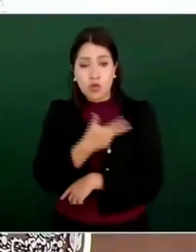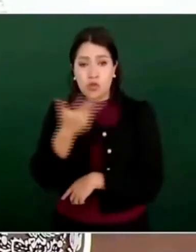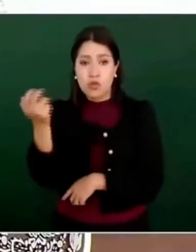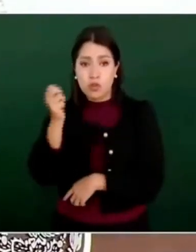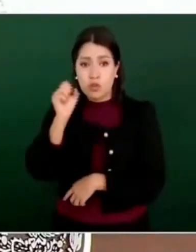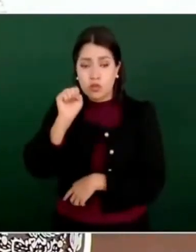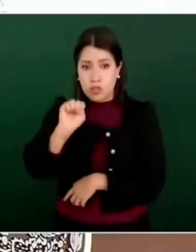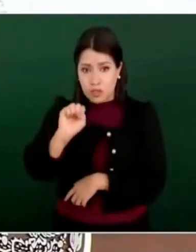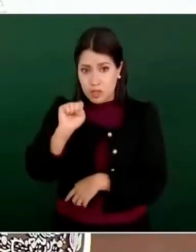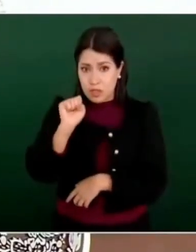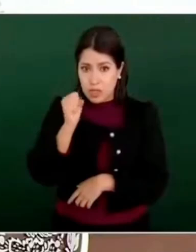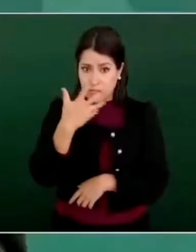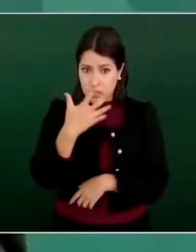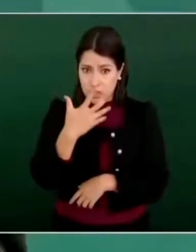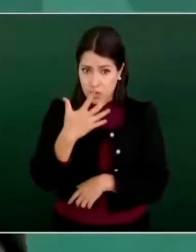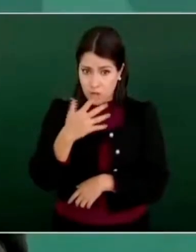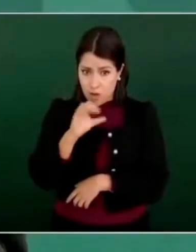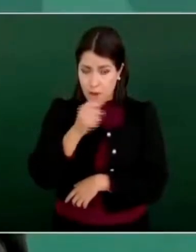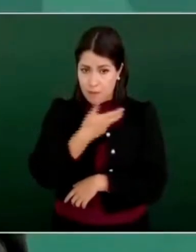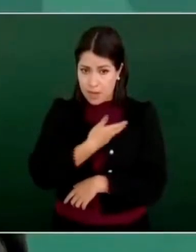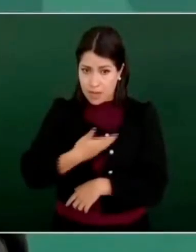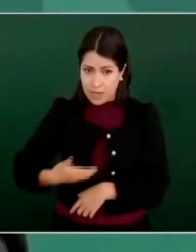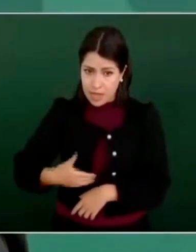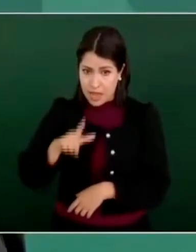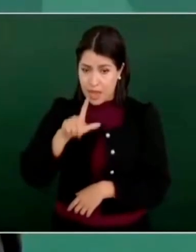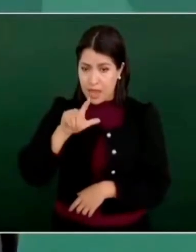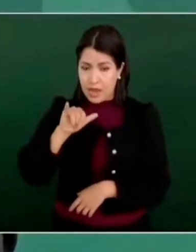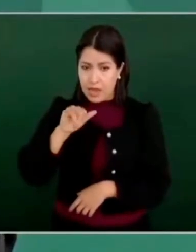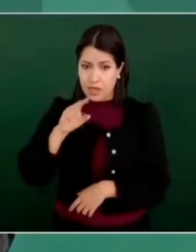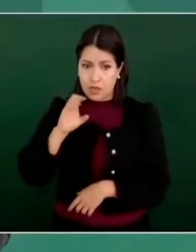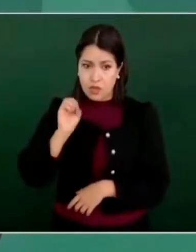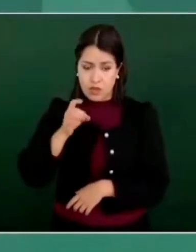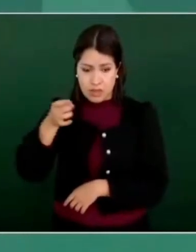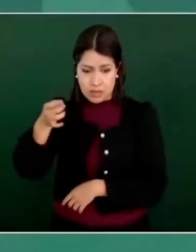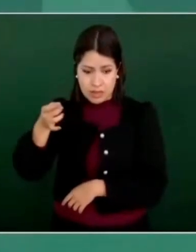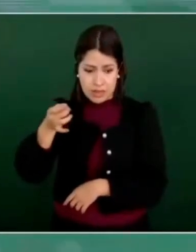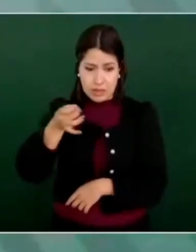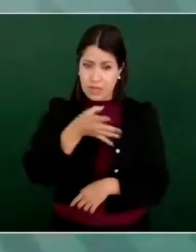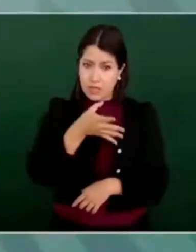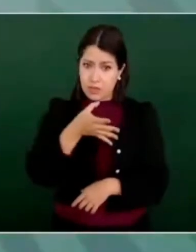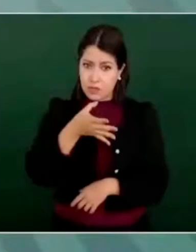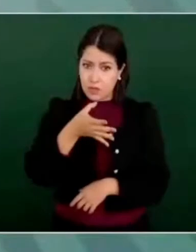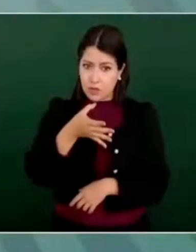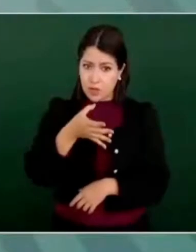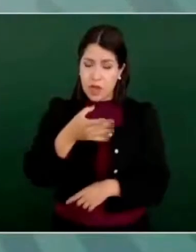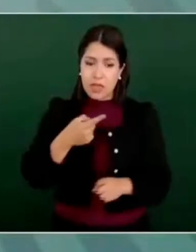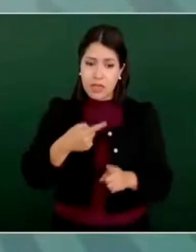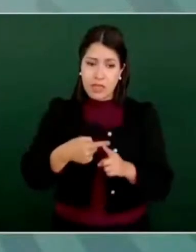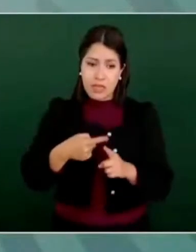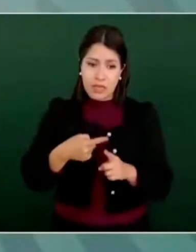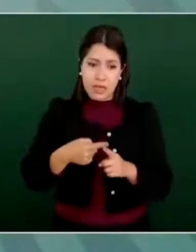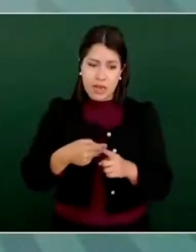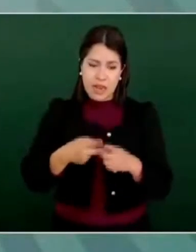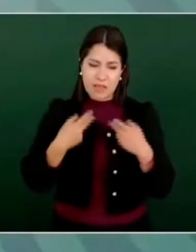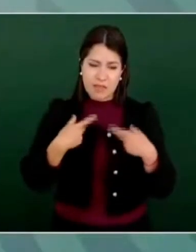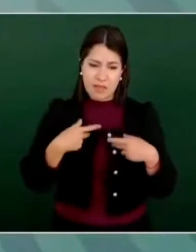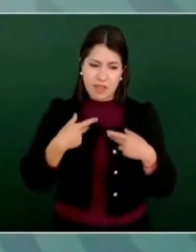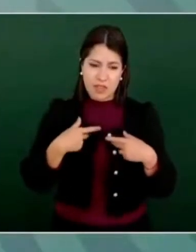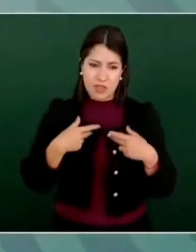presidente Abraham Lincoln logró la derrota definitiva de los esclavistas